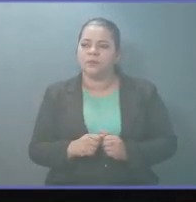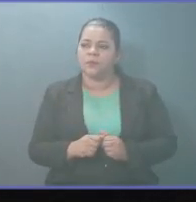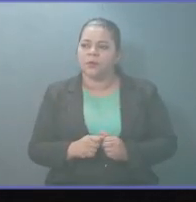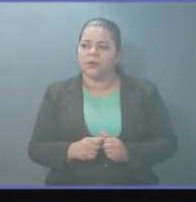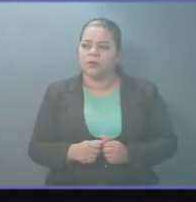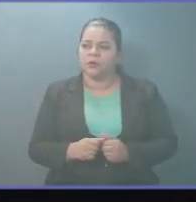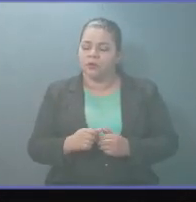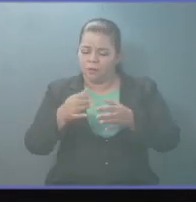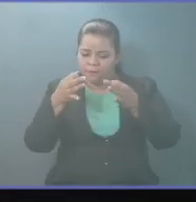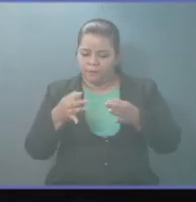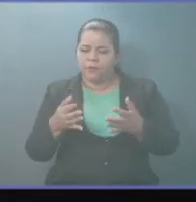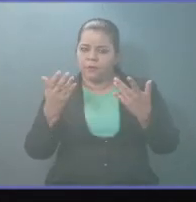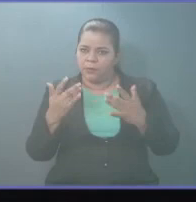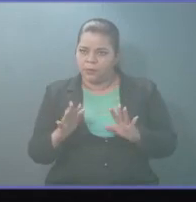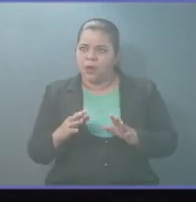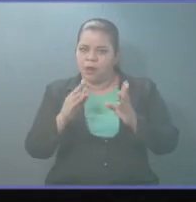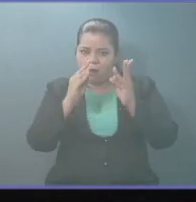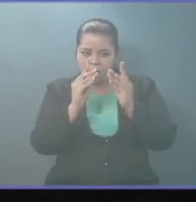Diputada Romero, tiene la palabra.